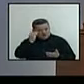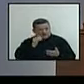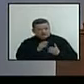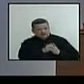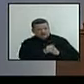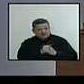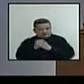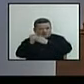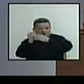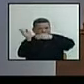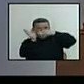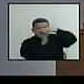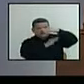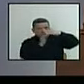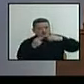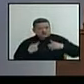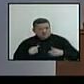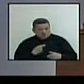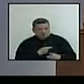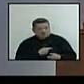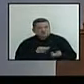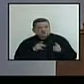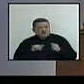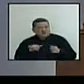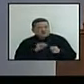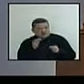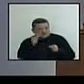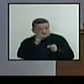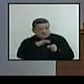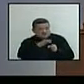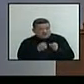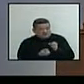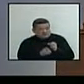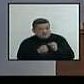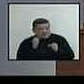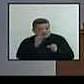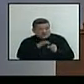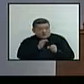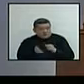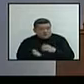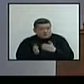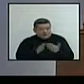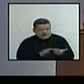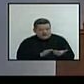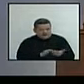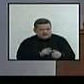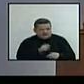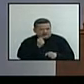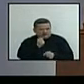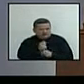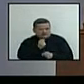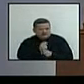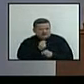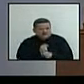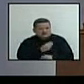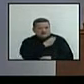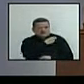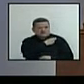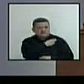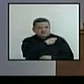ser también nosotros semillas que mueren en el cumplimiento de la misión, así la misión